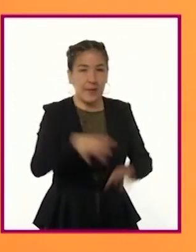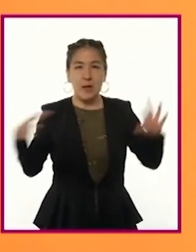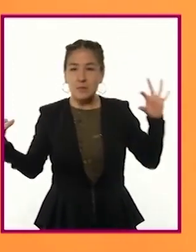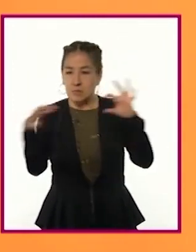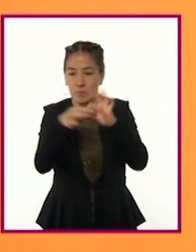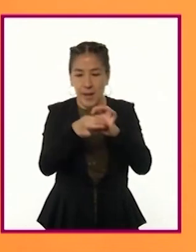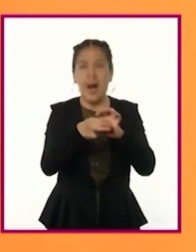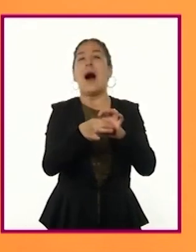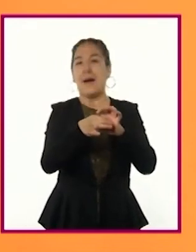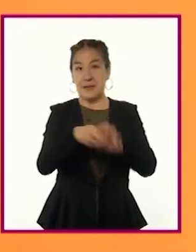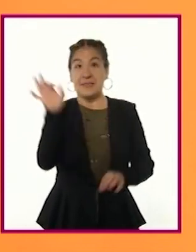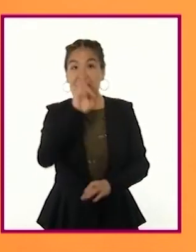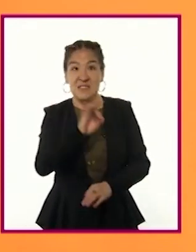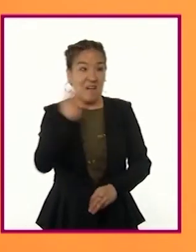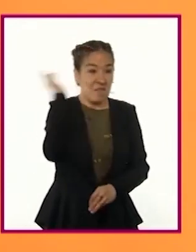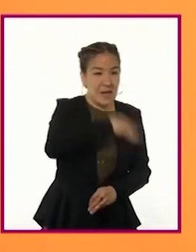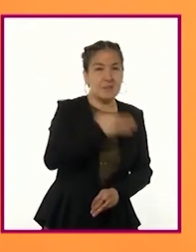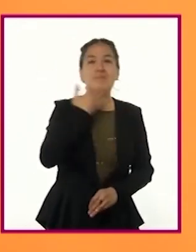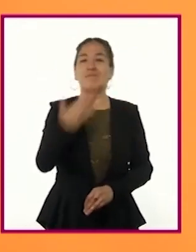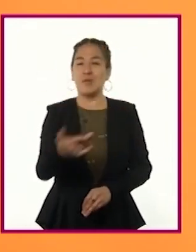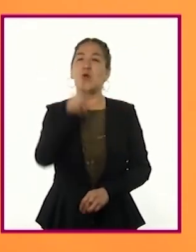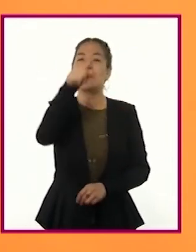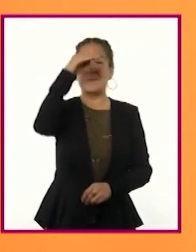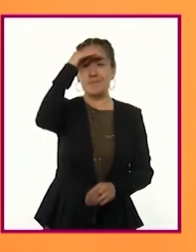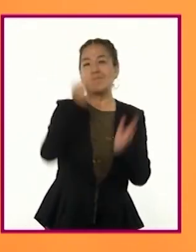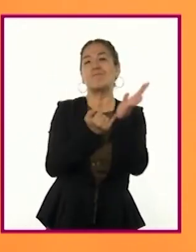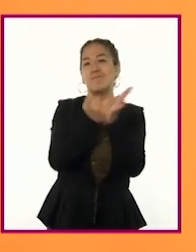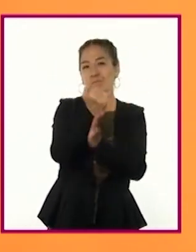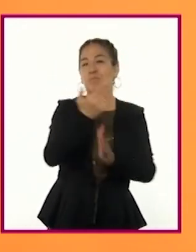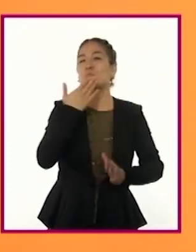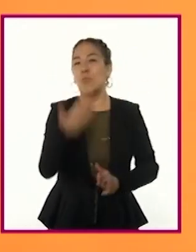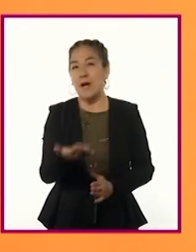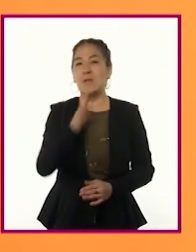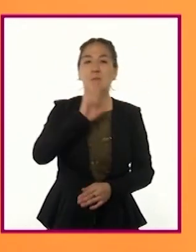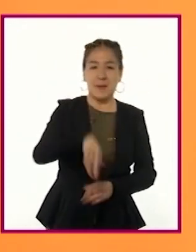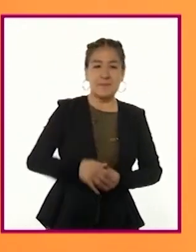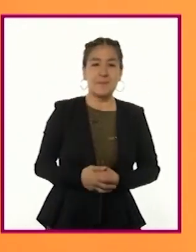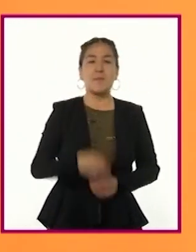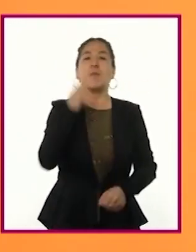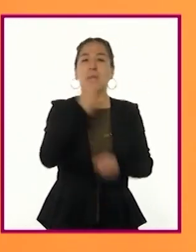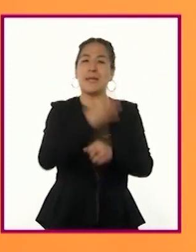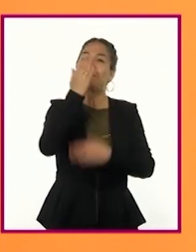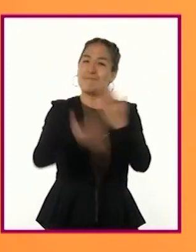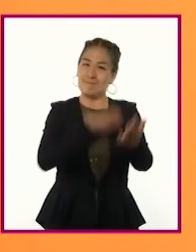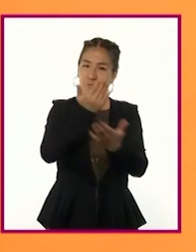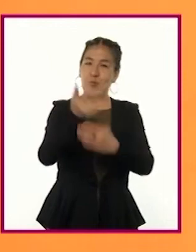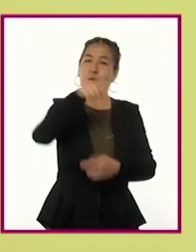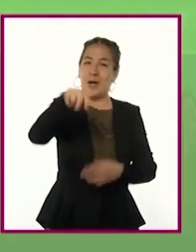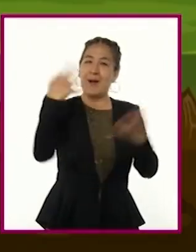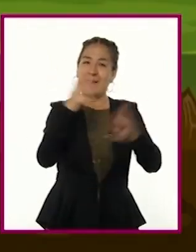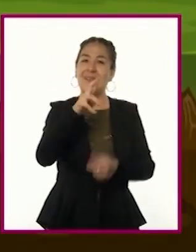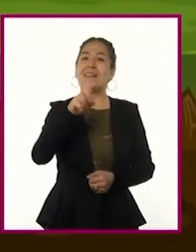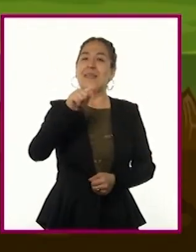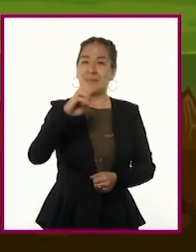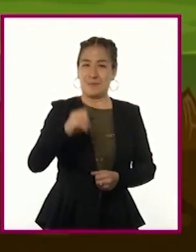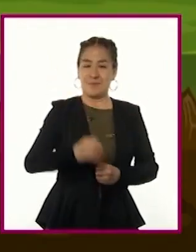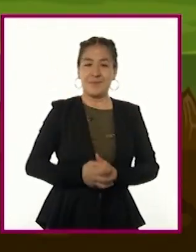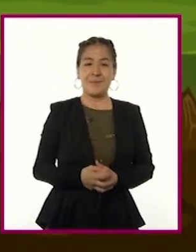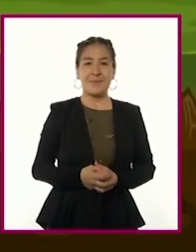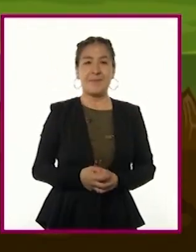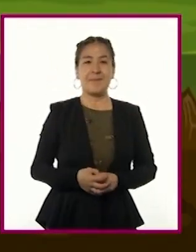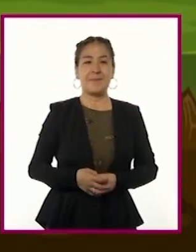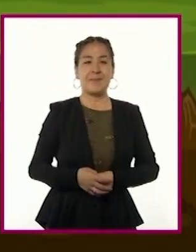la mejor decisión posible. Tomando en cuenta lo anterior, les proponemos el siguiente reto.